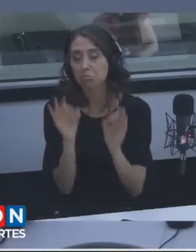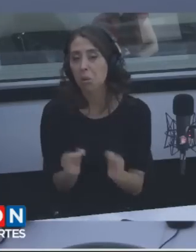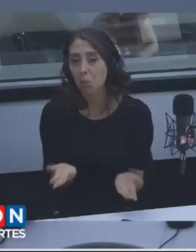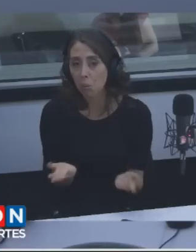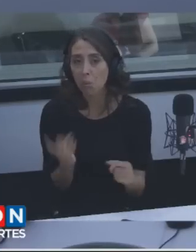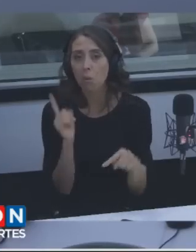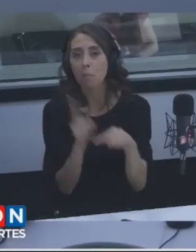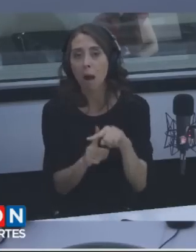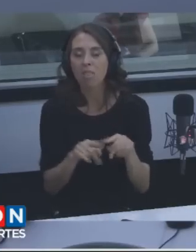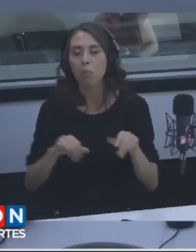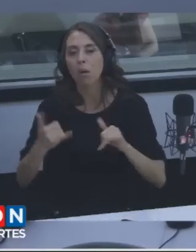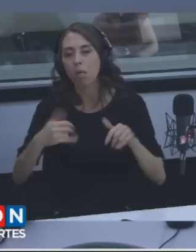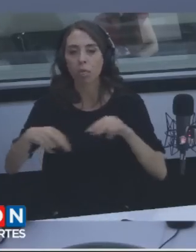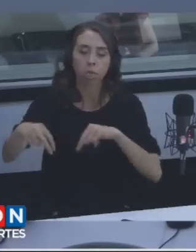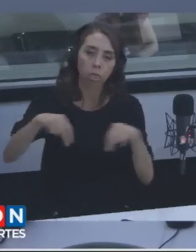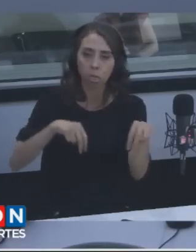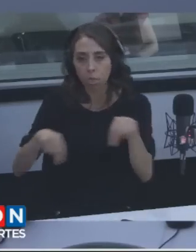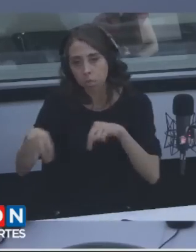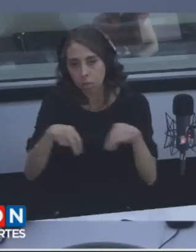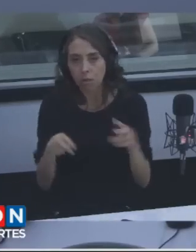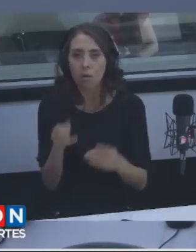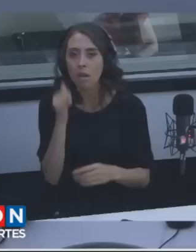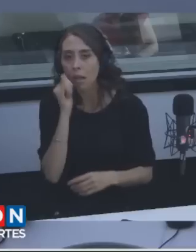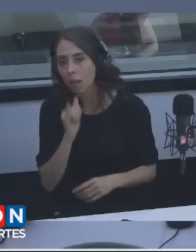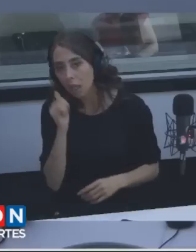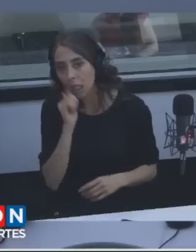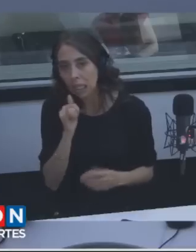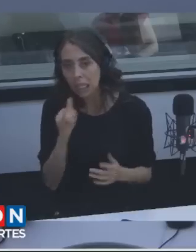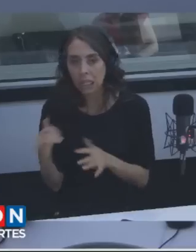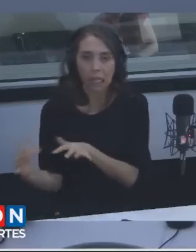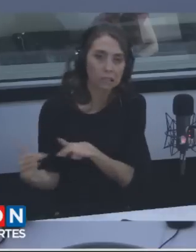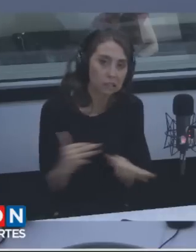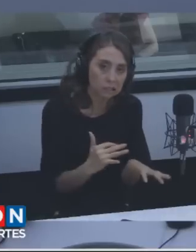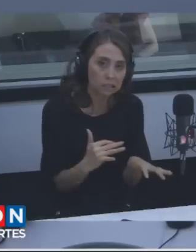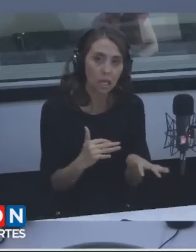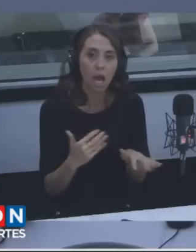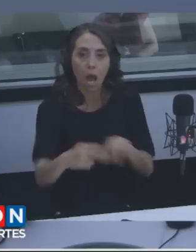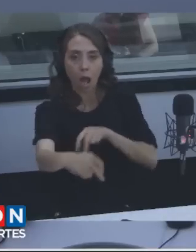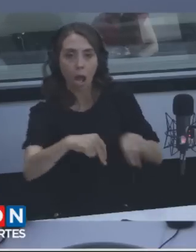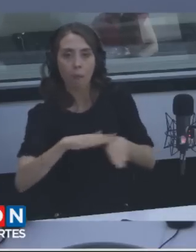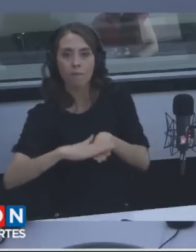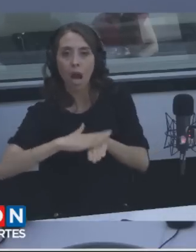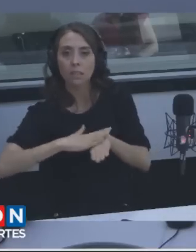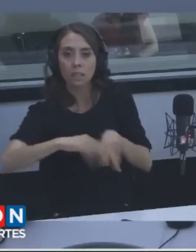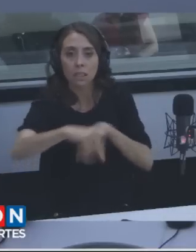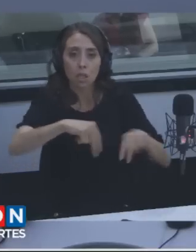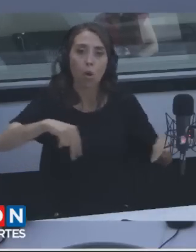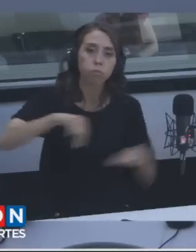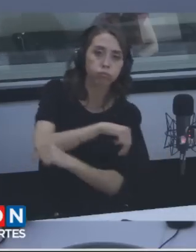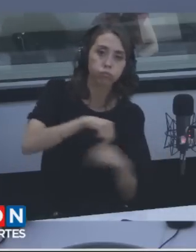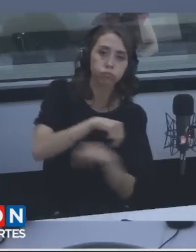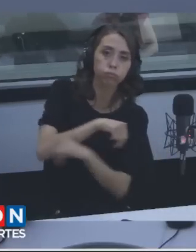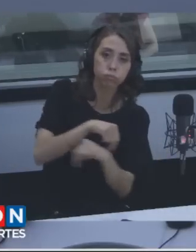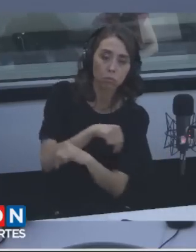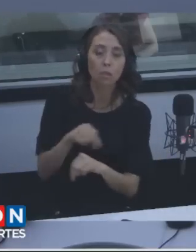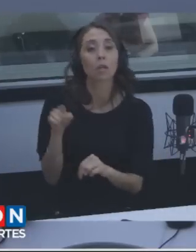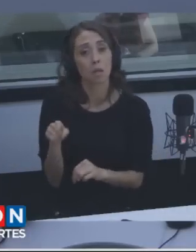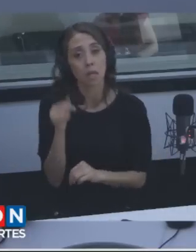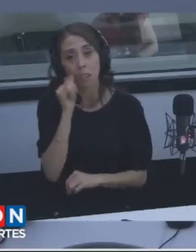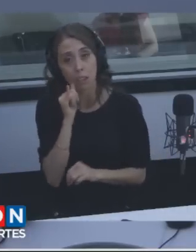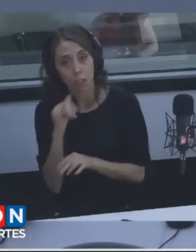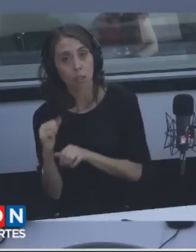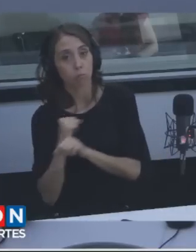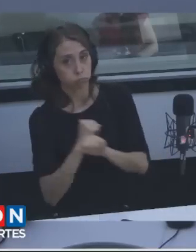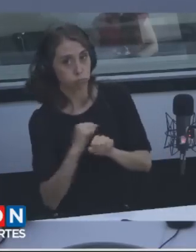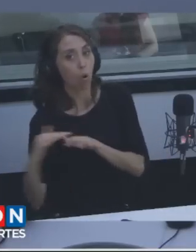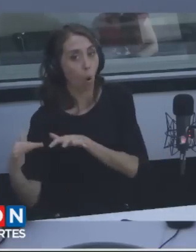se desnaturaliza, sí. Iquique se va con todo en ataque, deja espacios, etcétera, etcétera. Iquique salió a jugar un partido ofensivamente, me parece